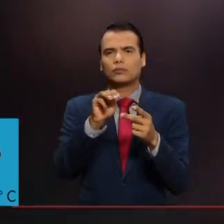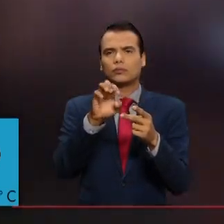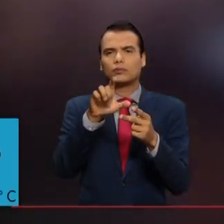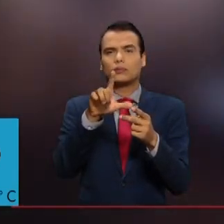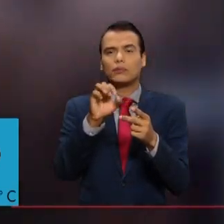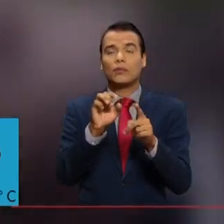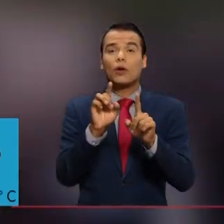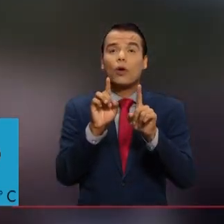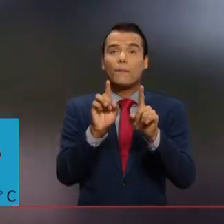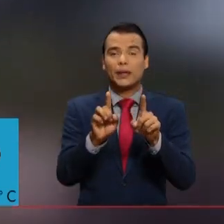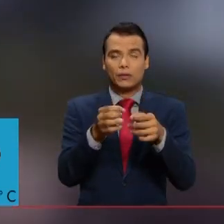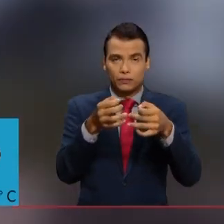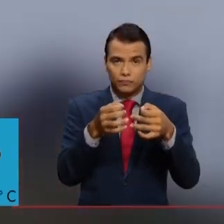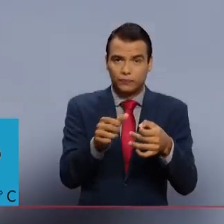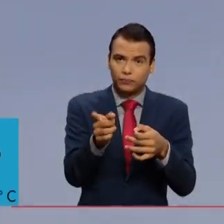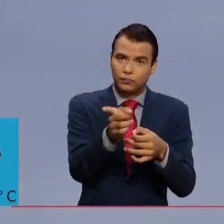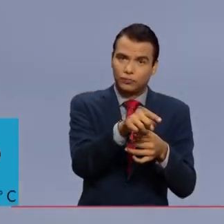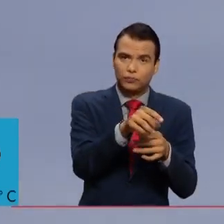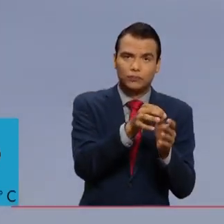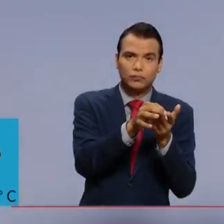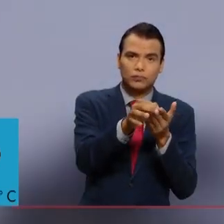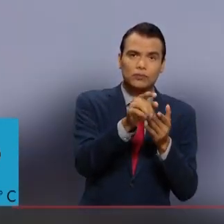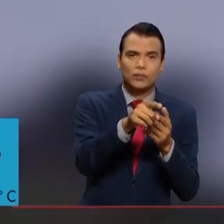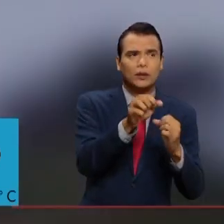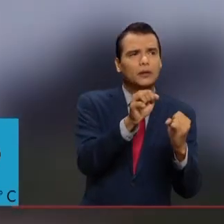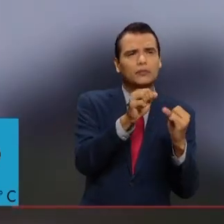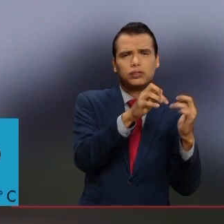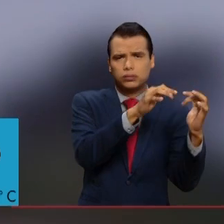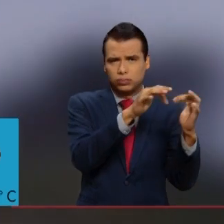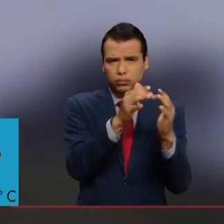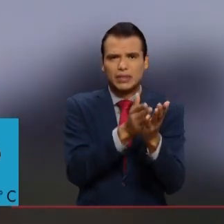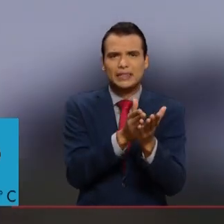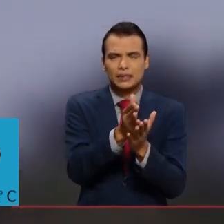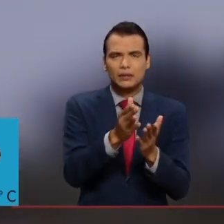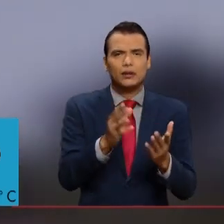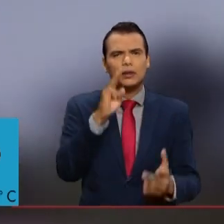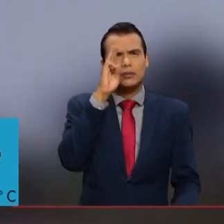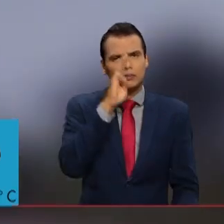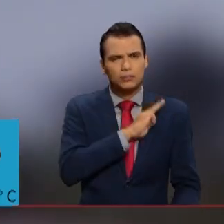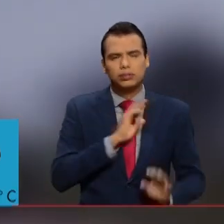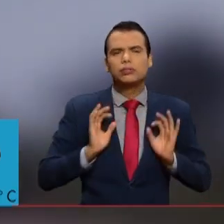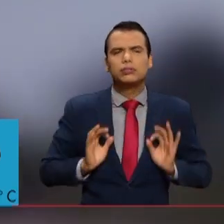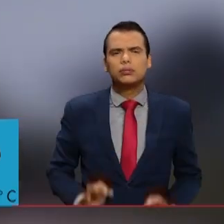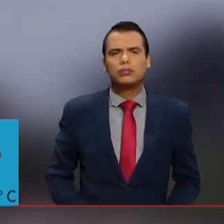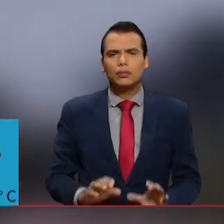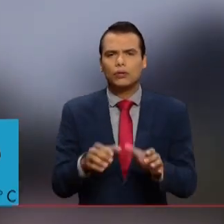que nos llega de última hora, pues se registran combates entre el ejército y la columna